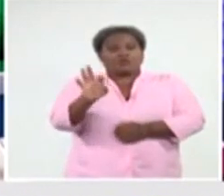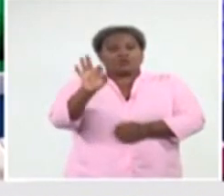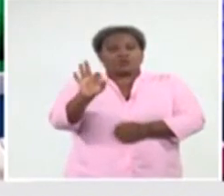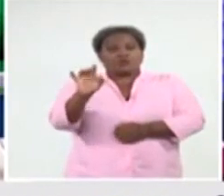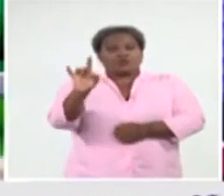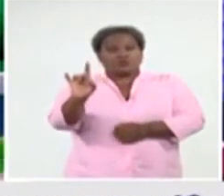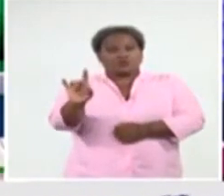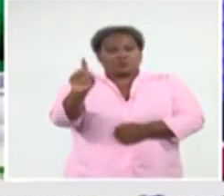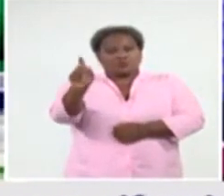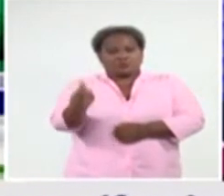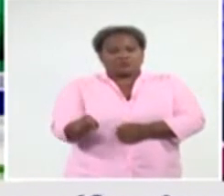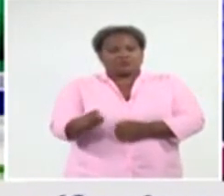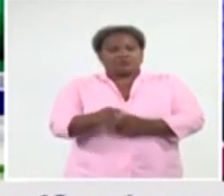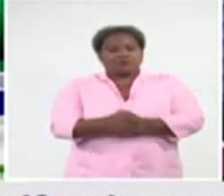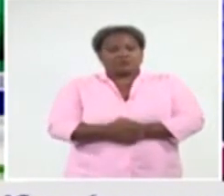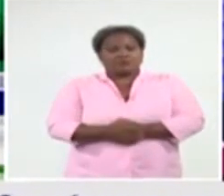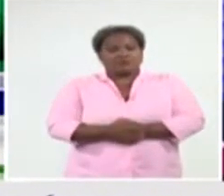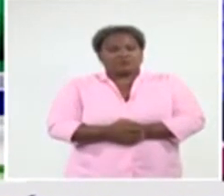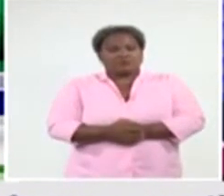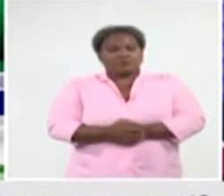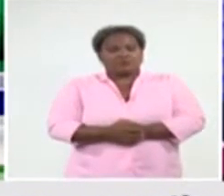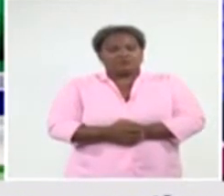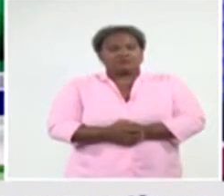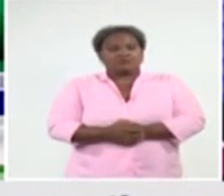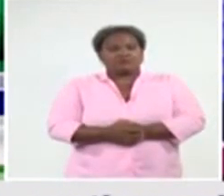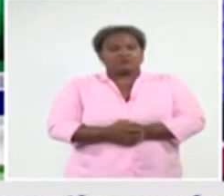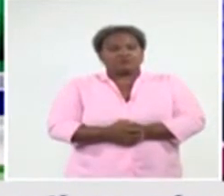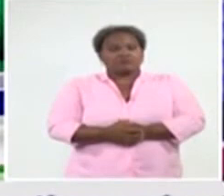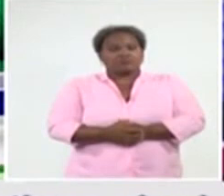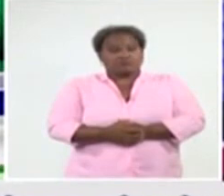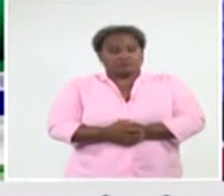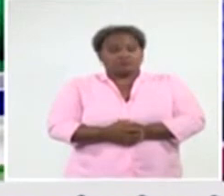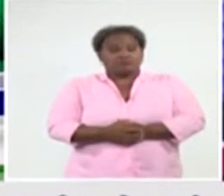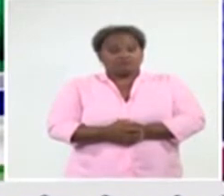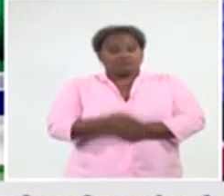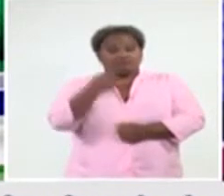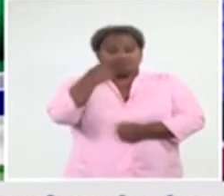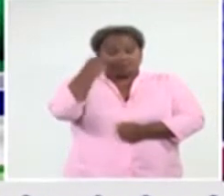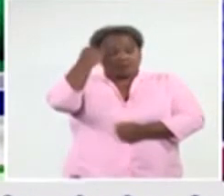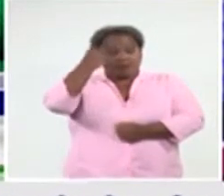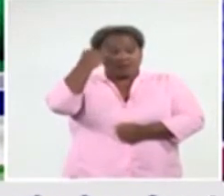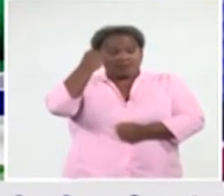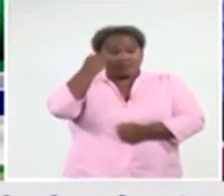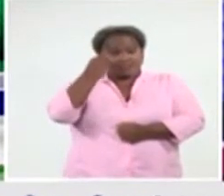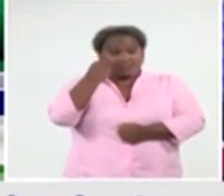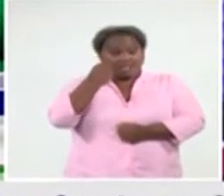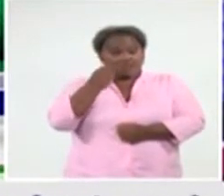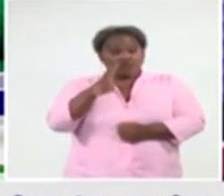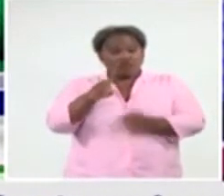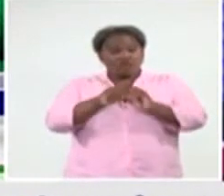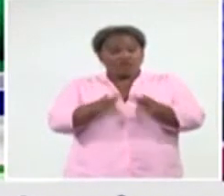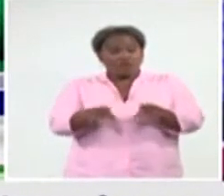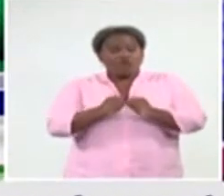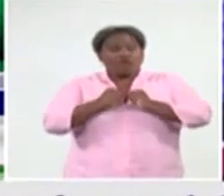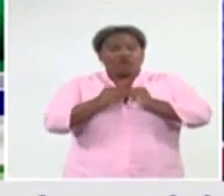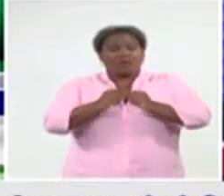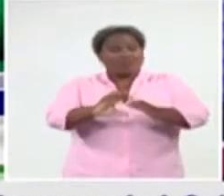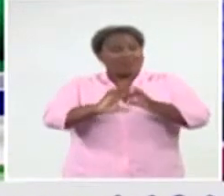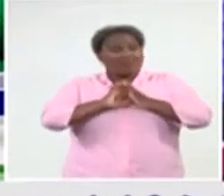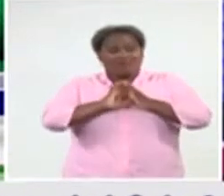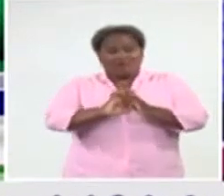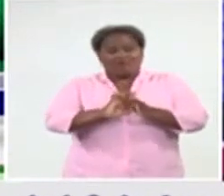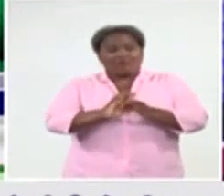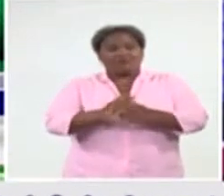489 pacientes, evidenciando la severidad, la virulencia, la gravedad,